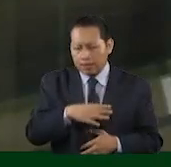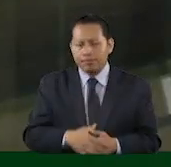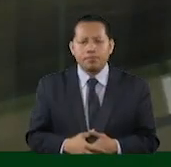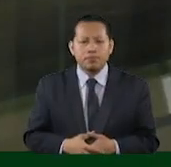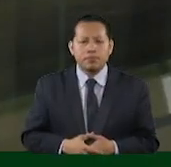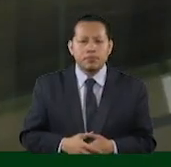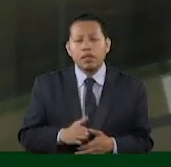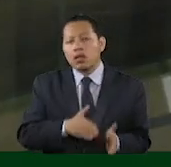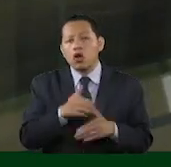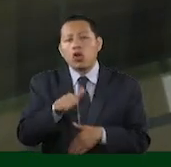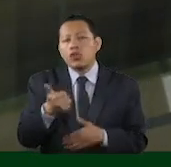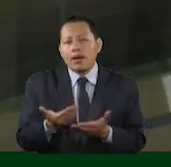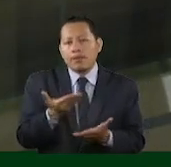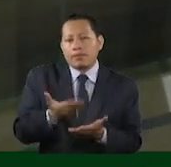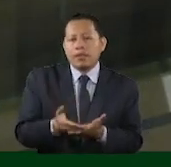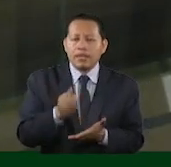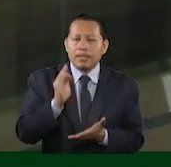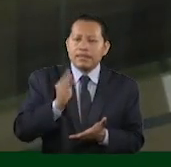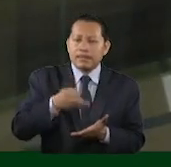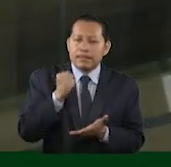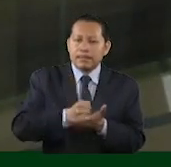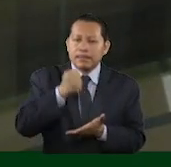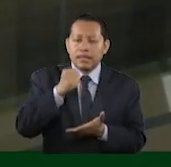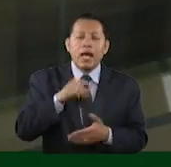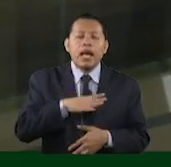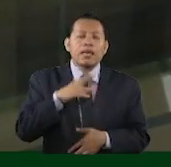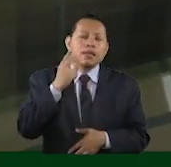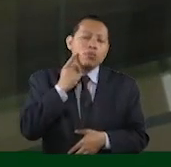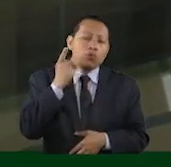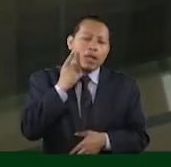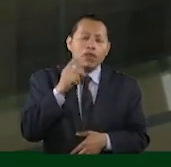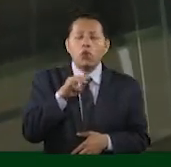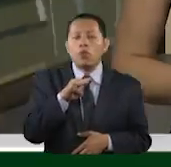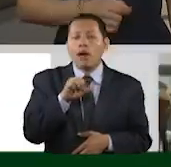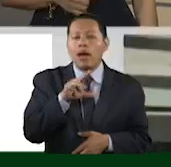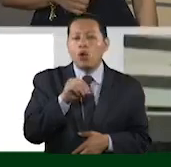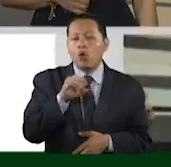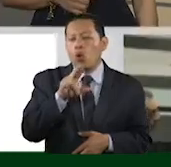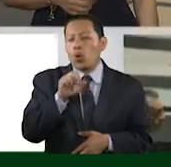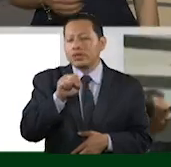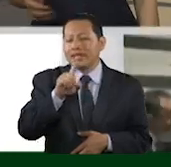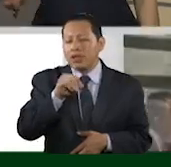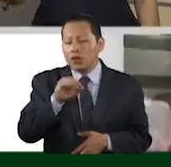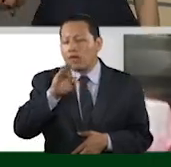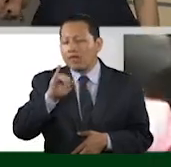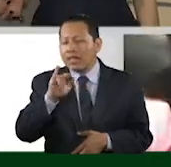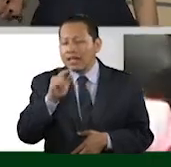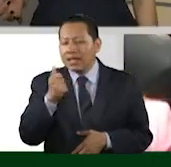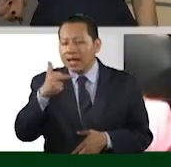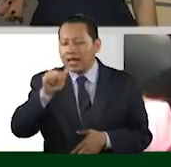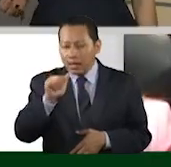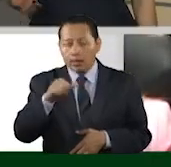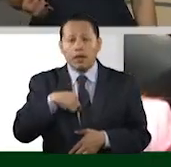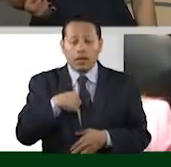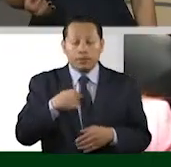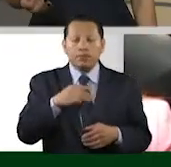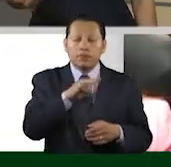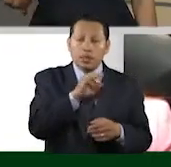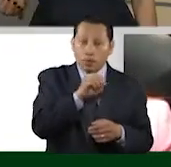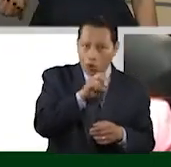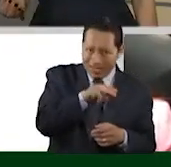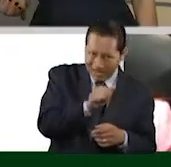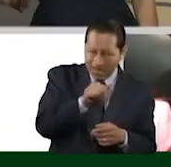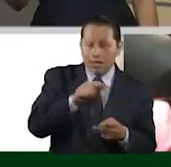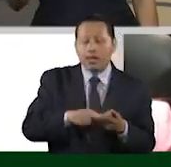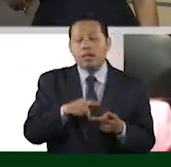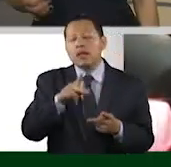Otra de las reservas avaladas por el Pleno fue la presentada por el diputado Marcos Rosendo Filigrana, quien logró consenso entre Morena, Partido